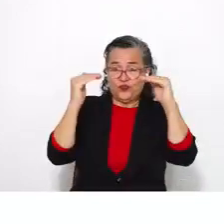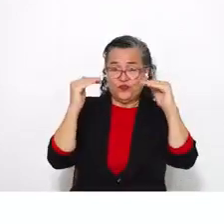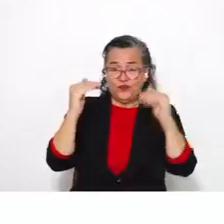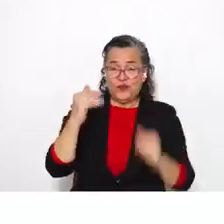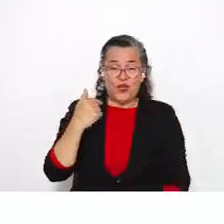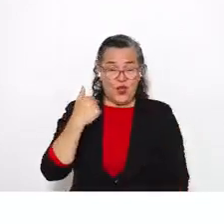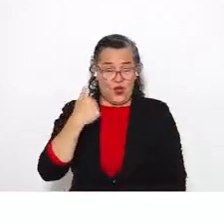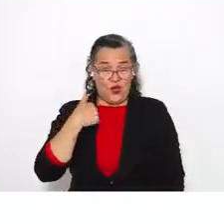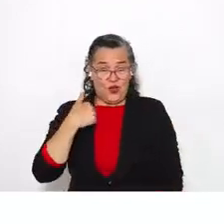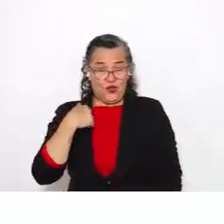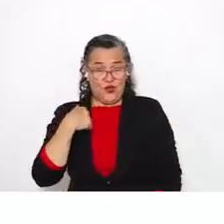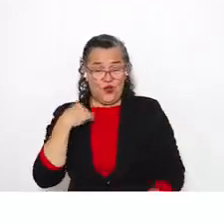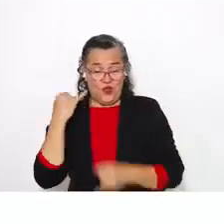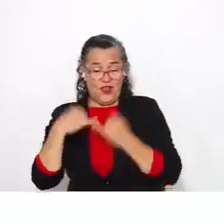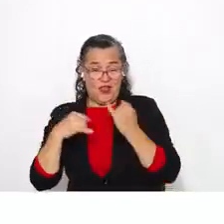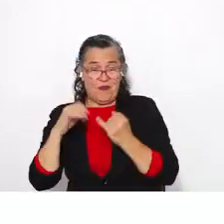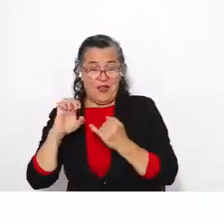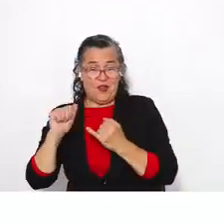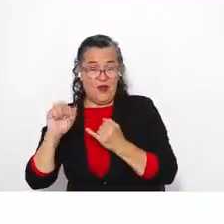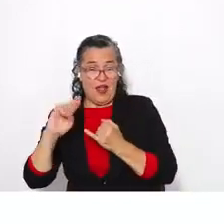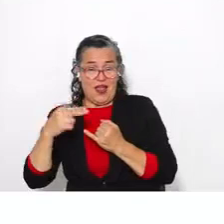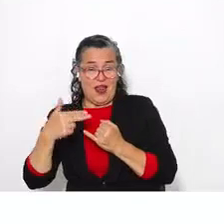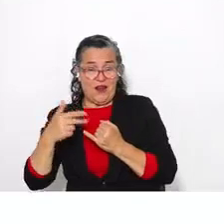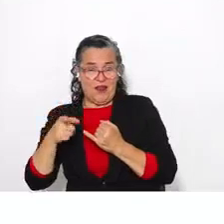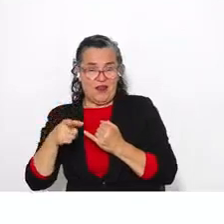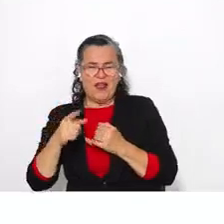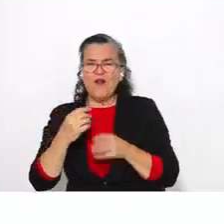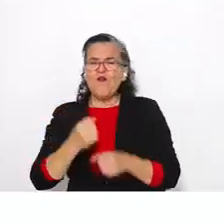estaba terminando la AGERT, la Fundación Kellogg, que ha sido muy